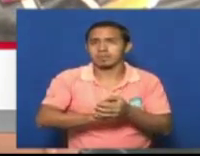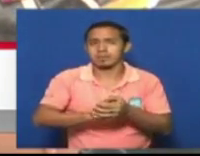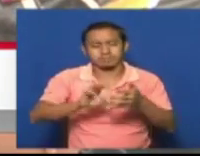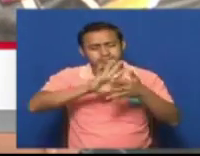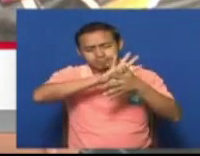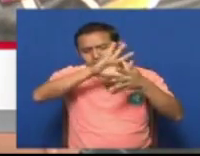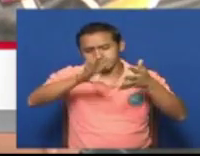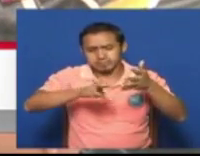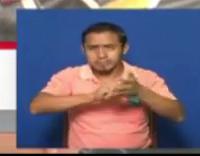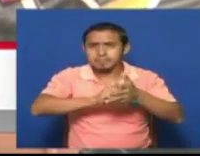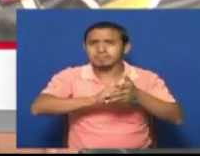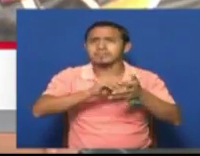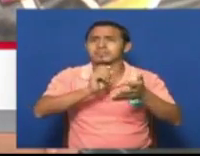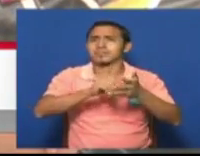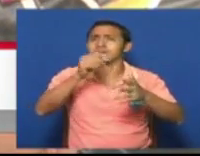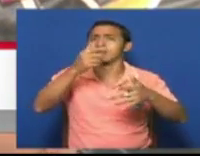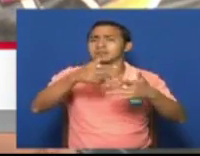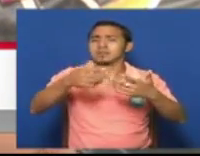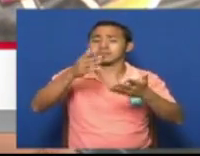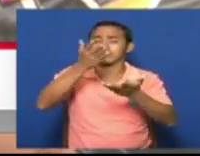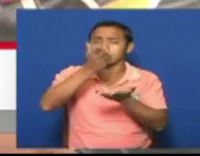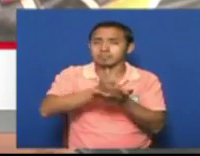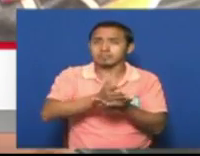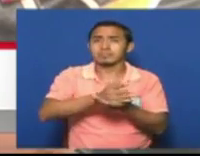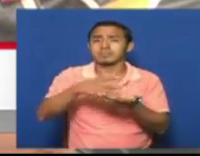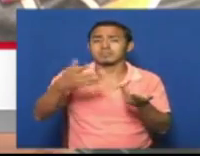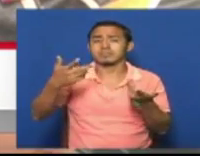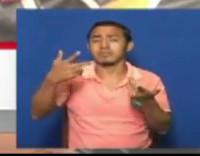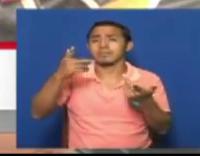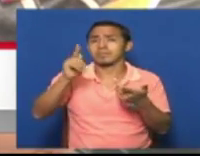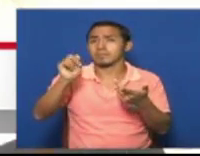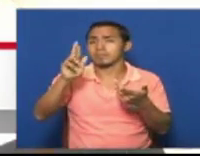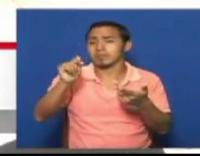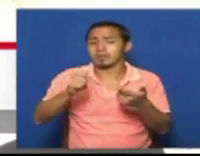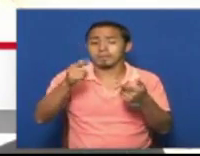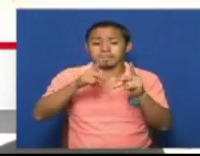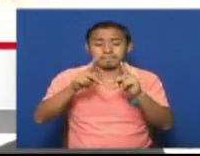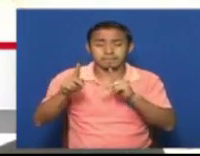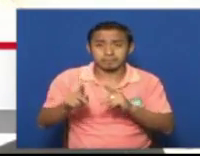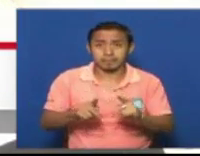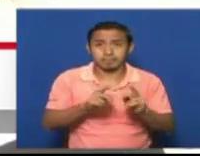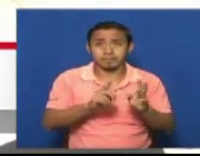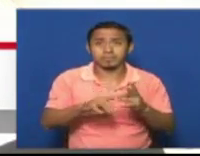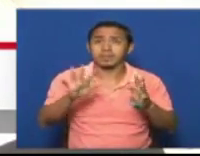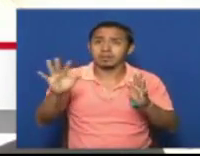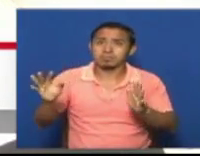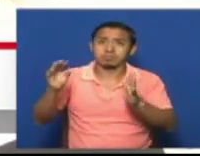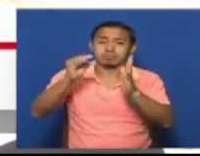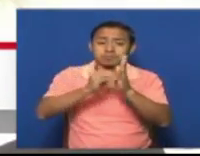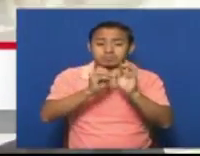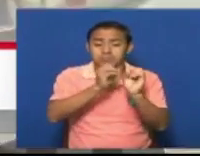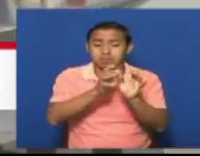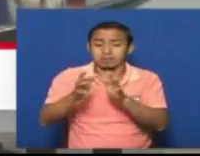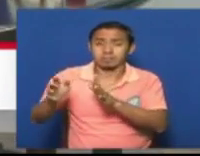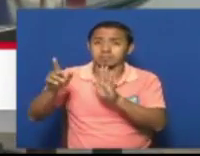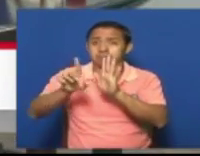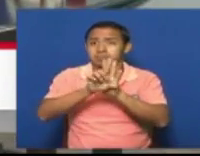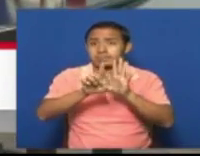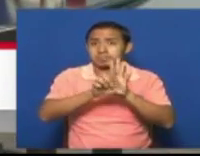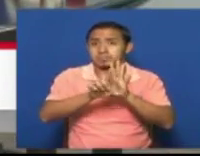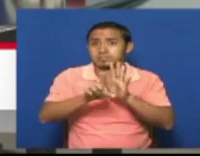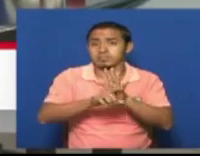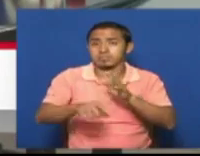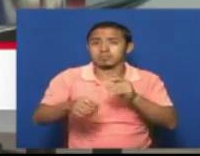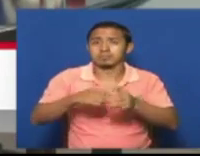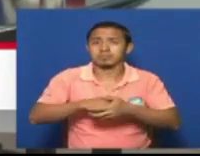disposiciones sobre explotación sexual trata de personas nosotros la hemos incorporado al ordenamiento jurídico a través de